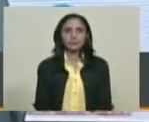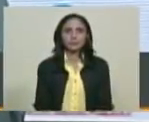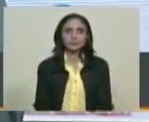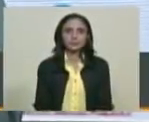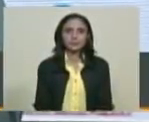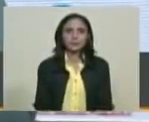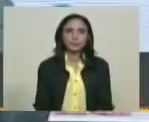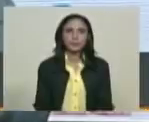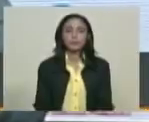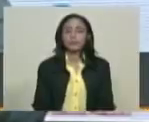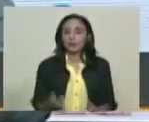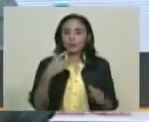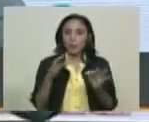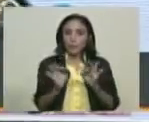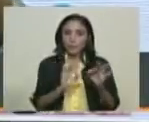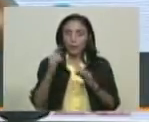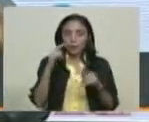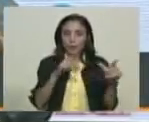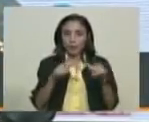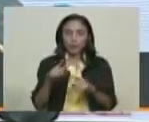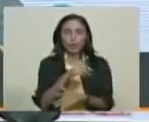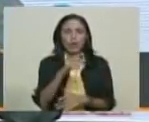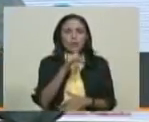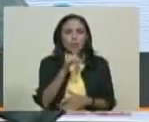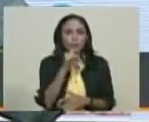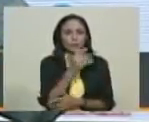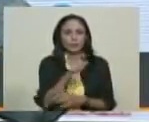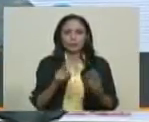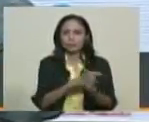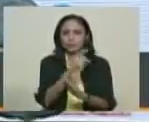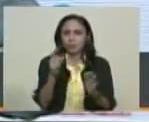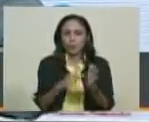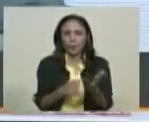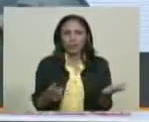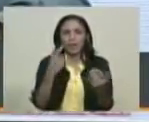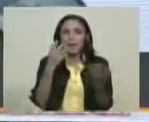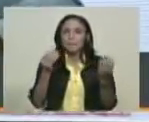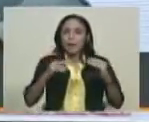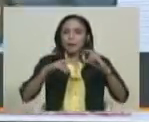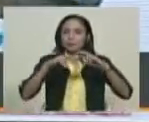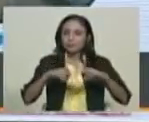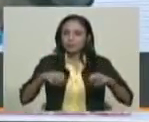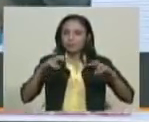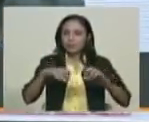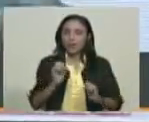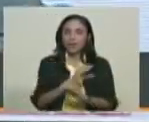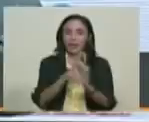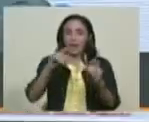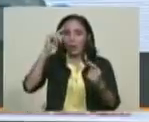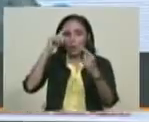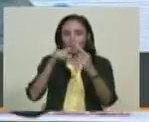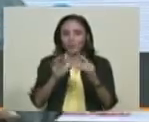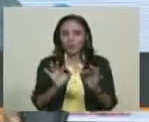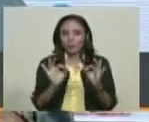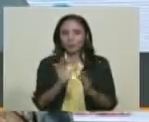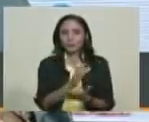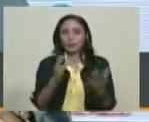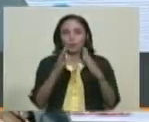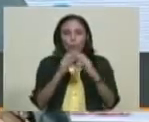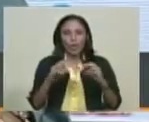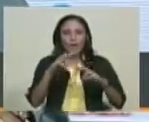que ya tenían preparada. Yo tengo bastante información y sobre eso se está profundizando de manera muy objetiva y científica la